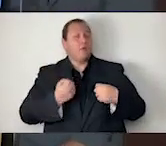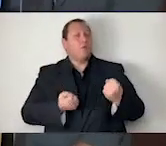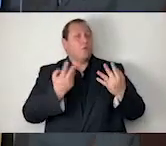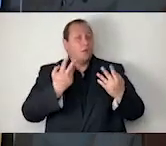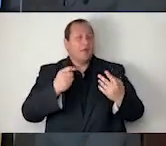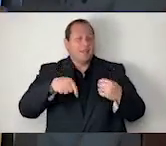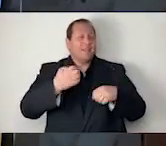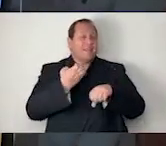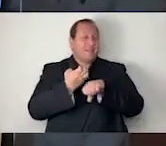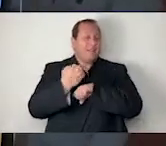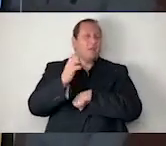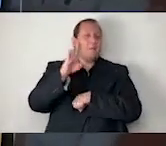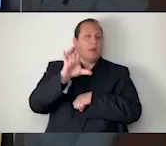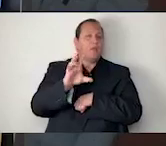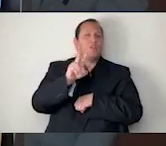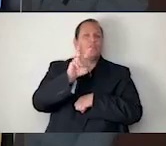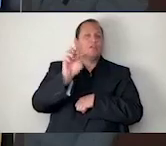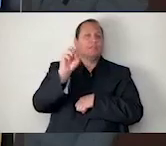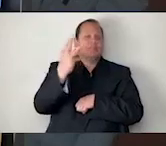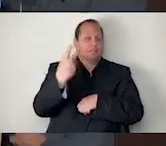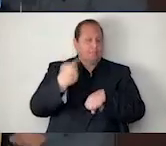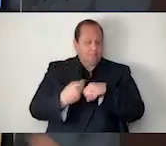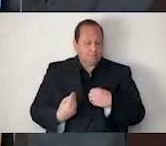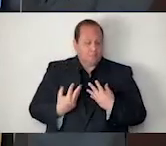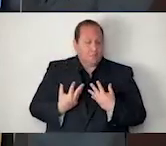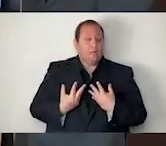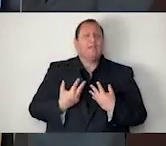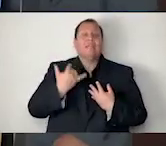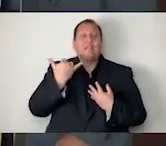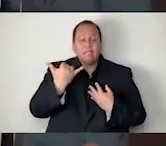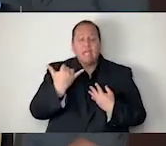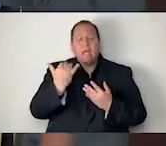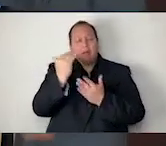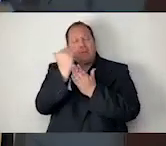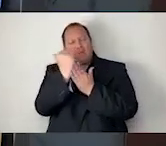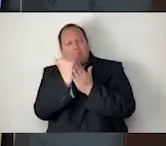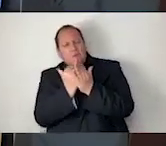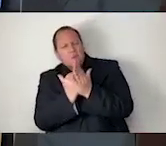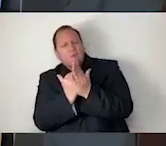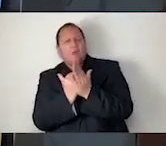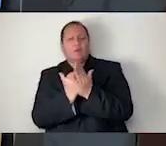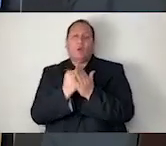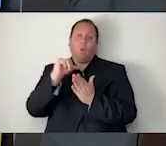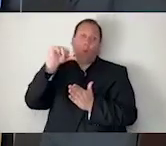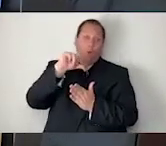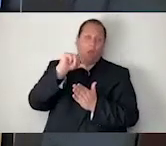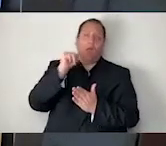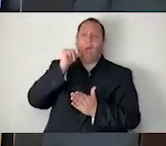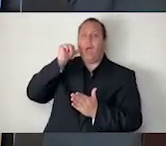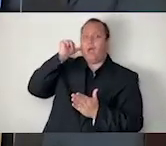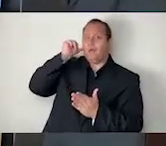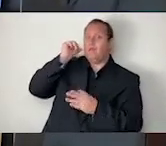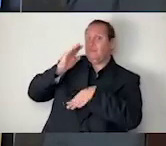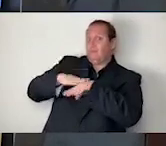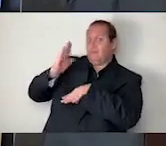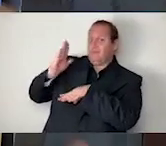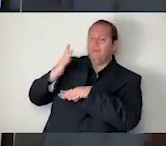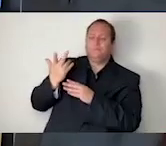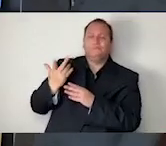que el día de ayer entonces nuestra curva continua continúa en ascenso y estos son los casos acumulados que se van dando